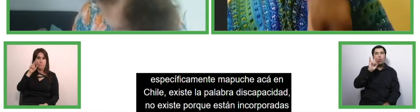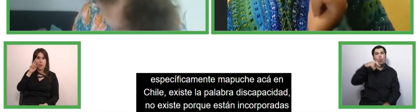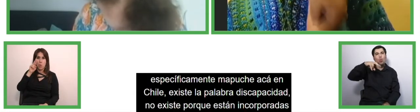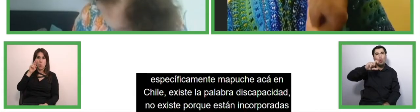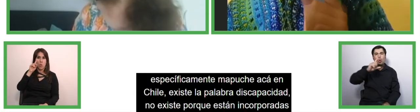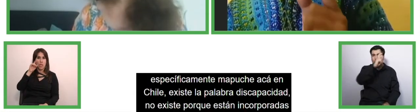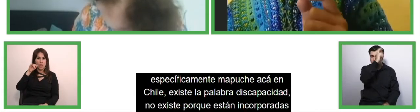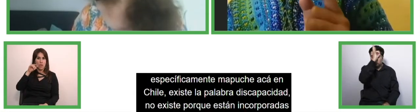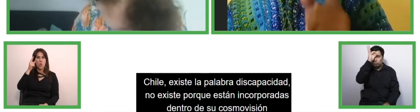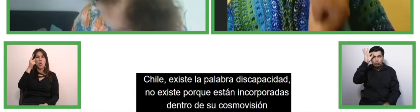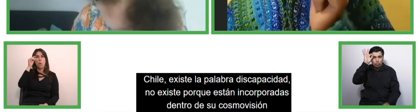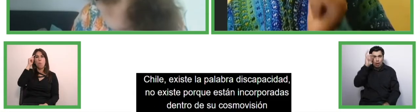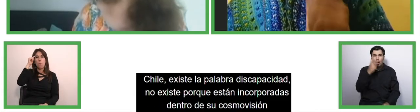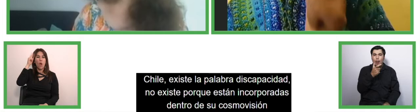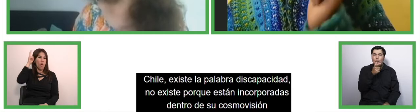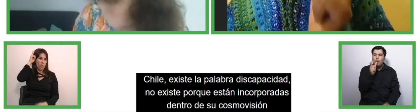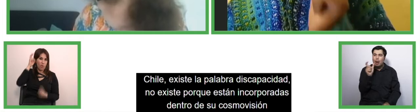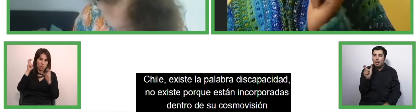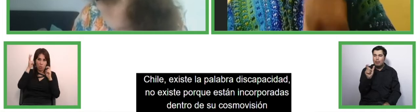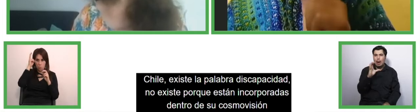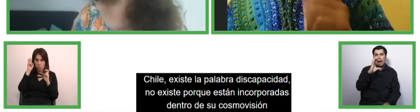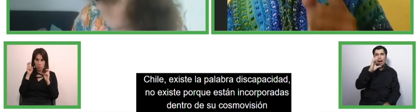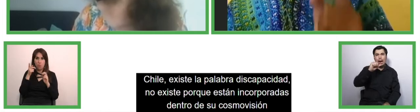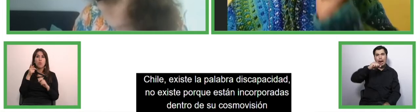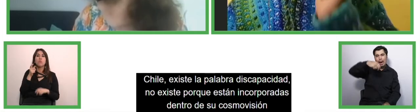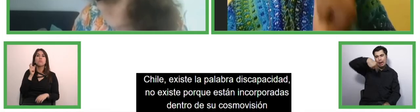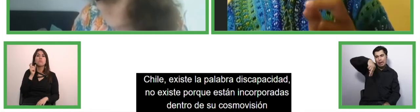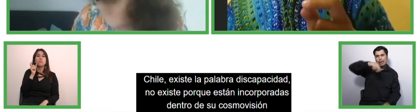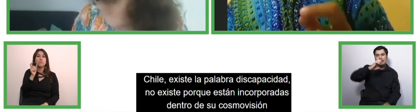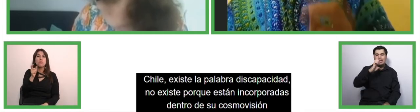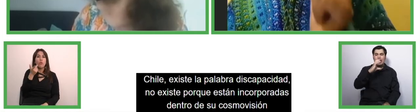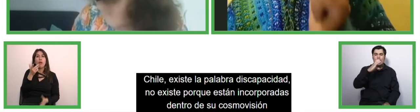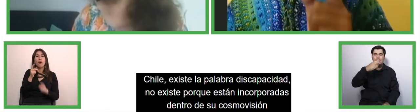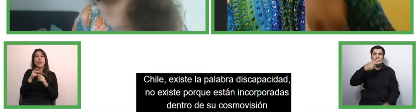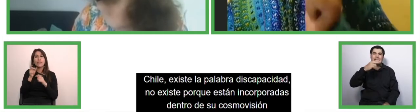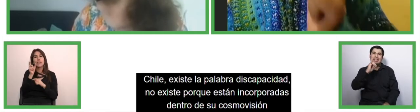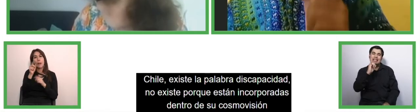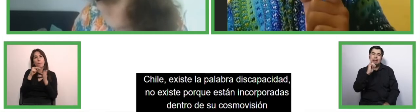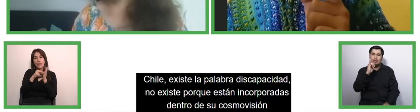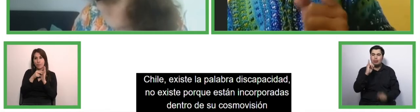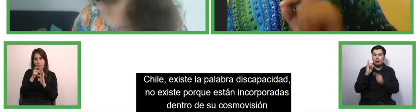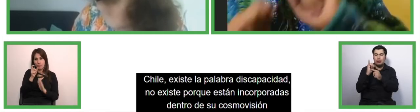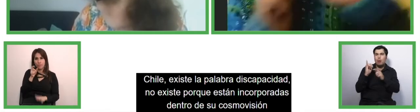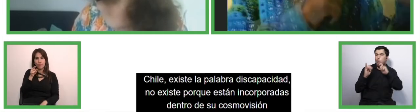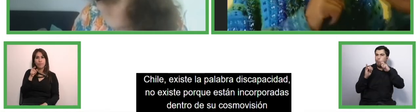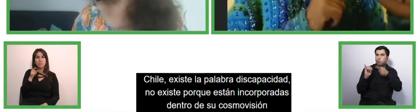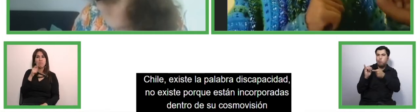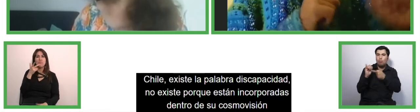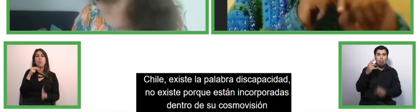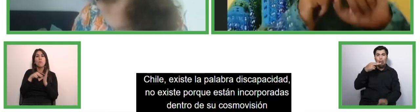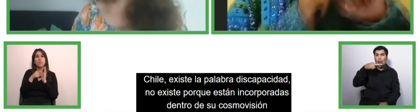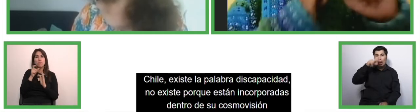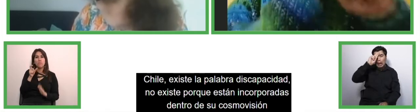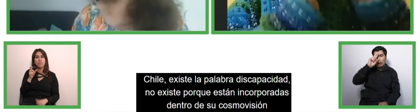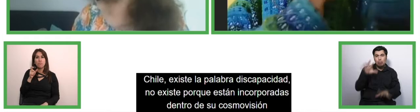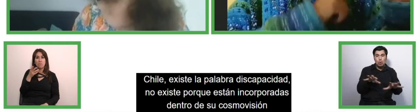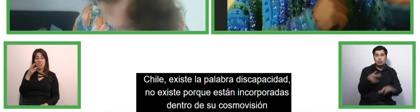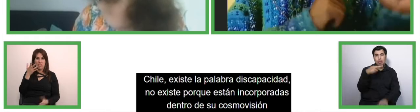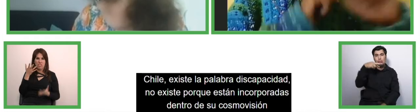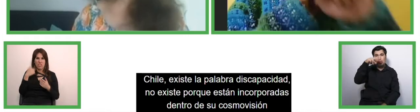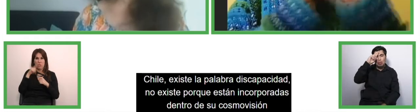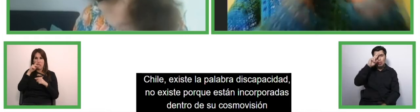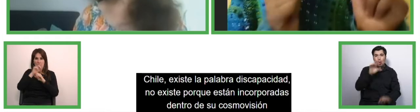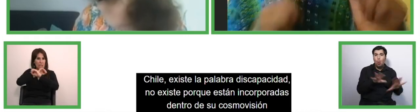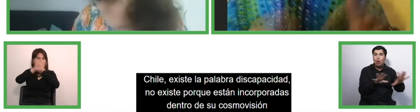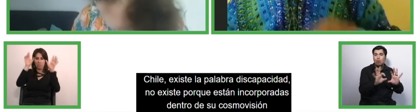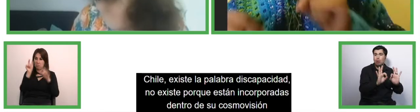que se llama cañechi, cañechi con letra K. Cañechi significa raro, algo que se sale de lo